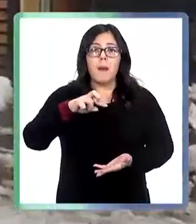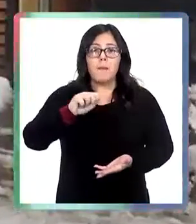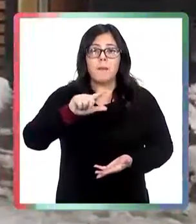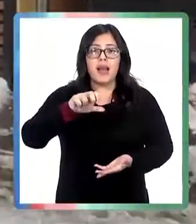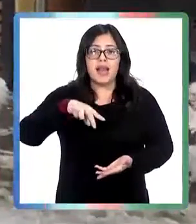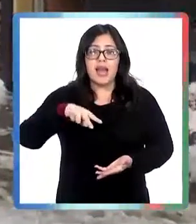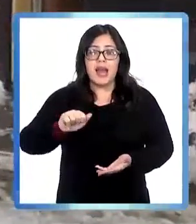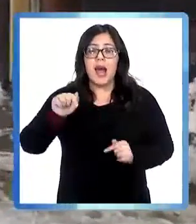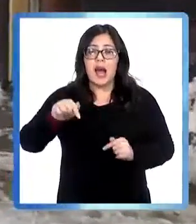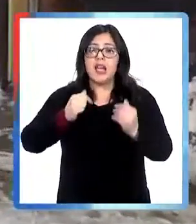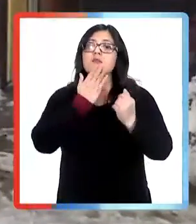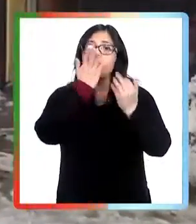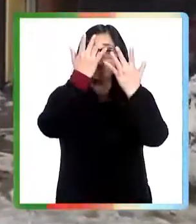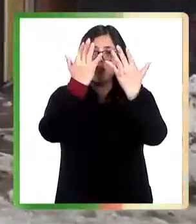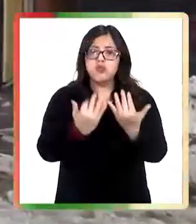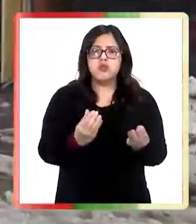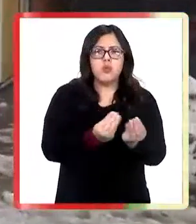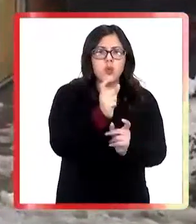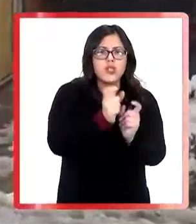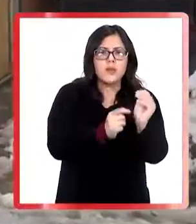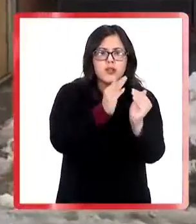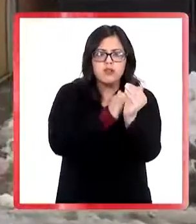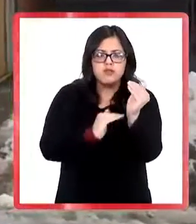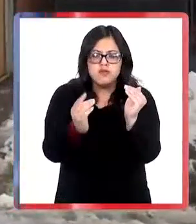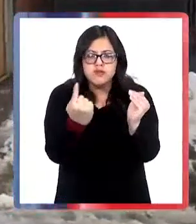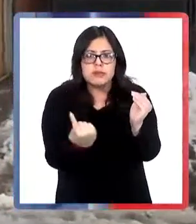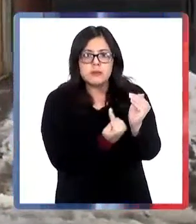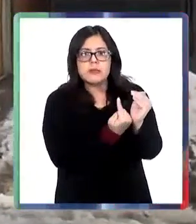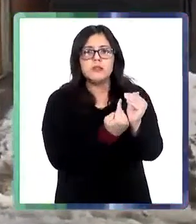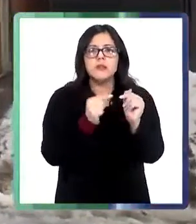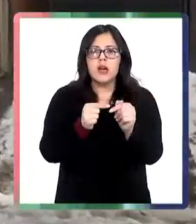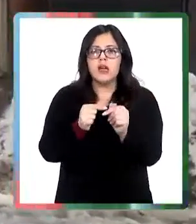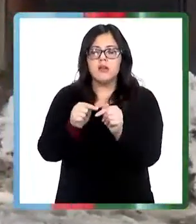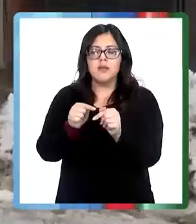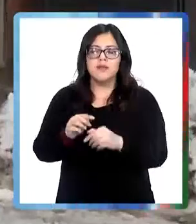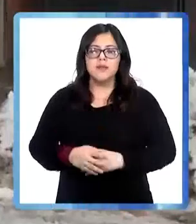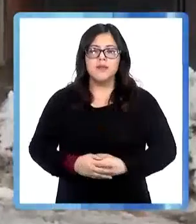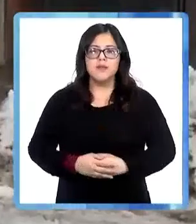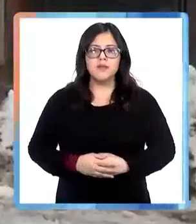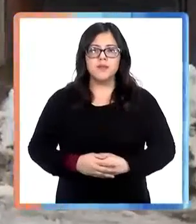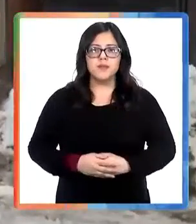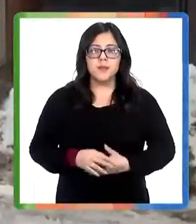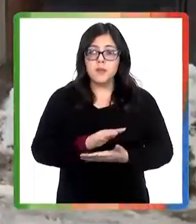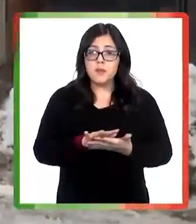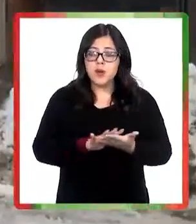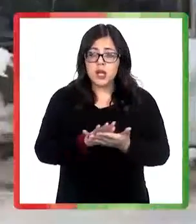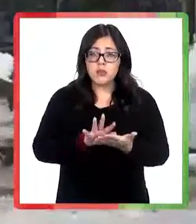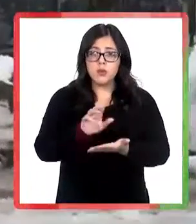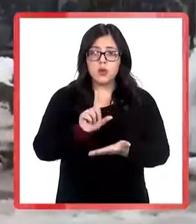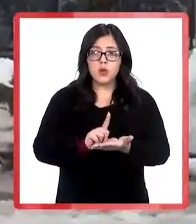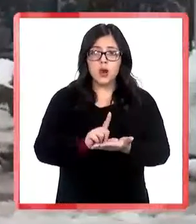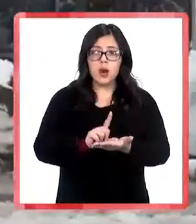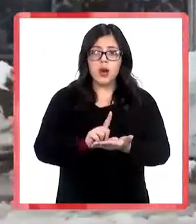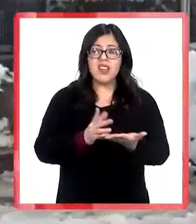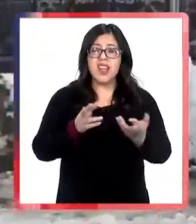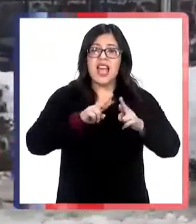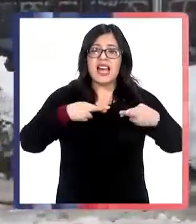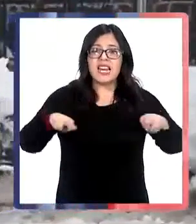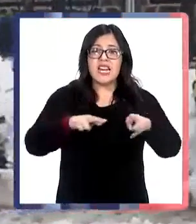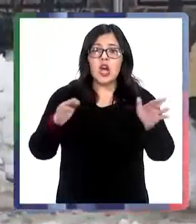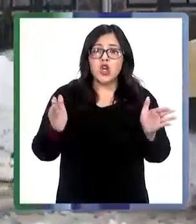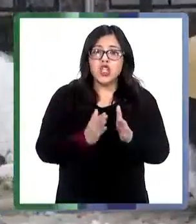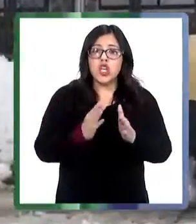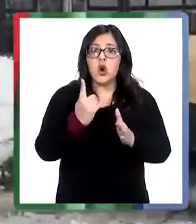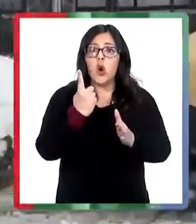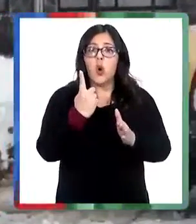en la provincia de Palena. La cantidad precipitada dejó a familias aisladas en varios sectores de esa fronteriza comuna. Por ejemplo, el